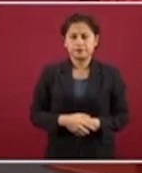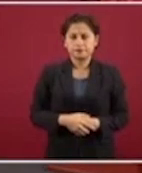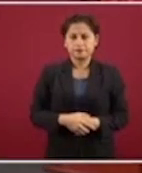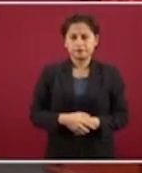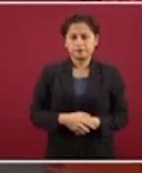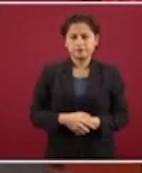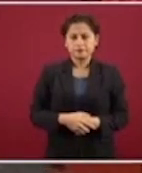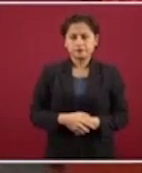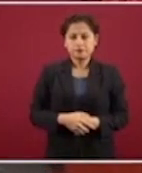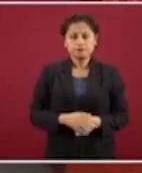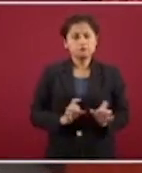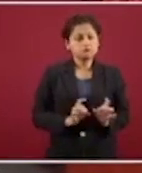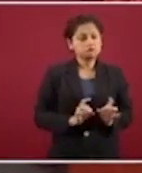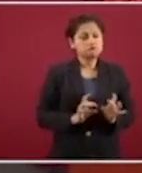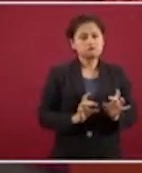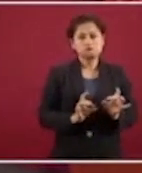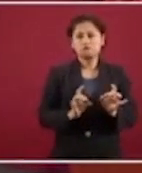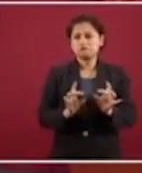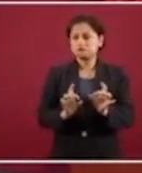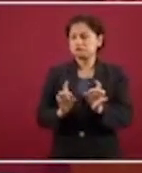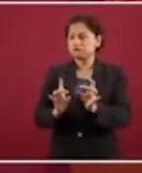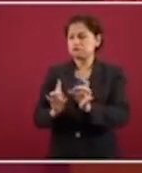A pesar de los pesares,